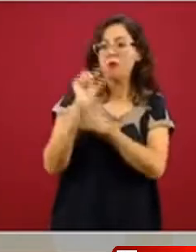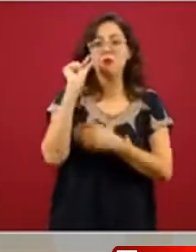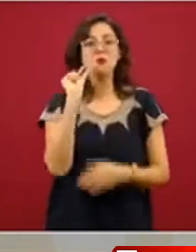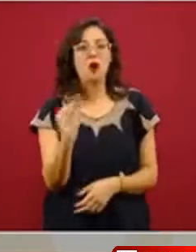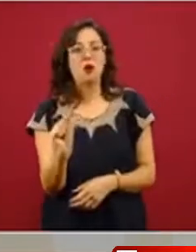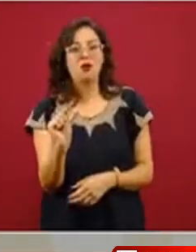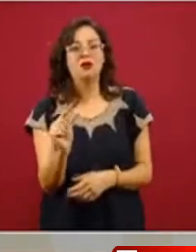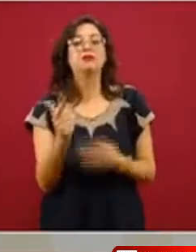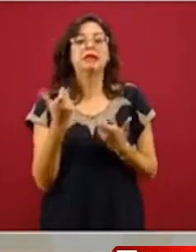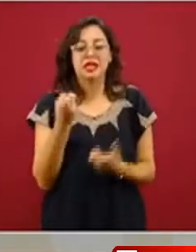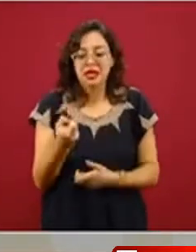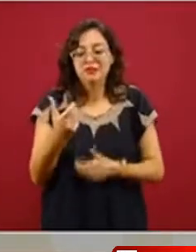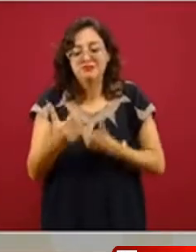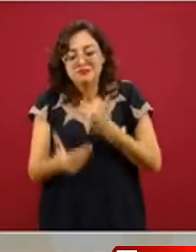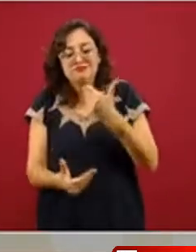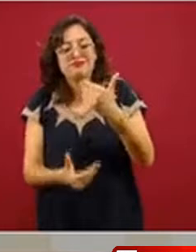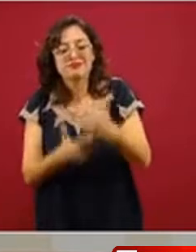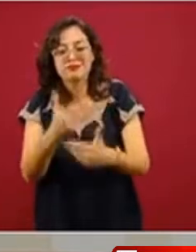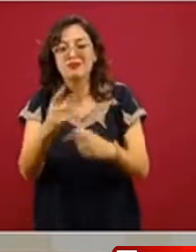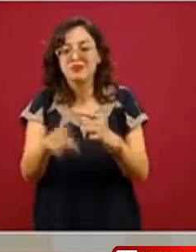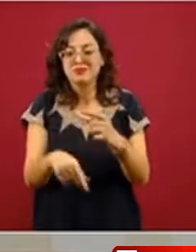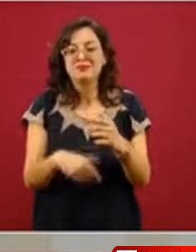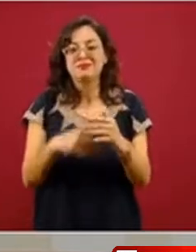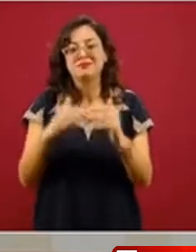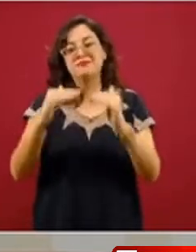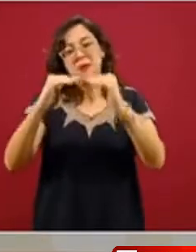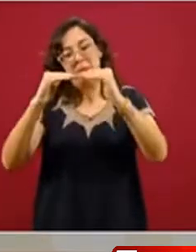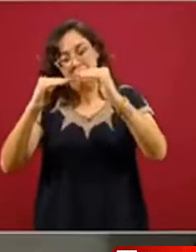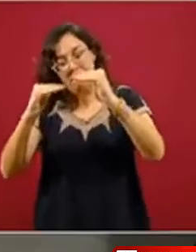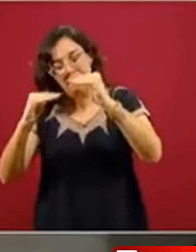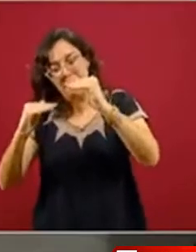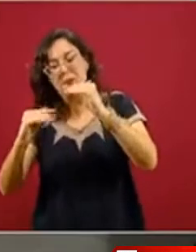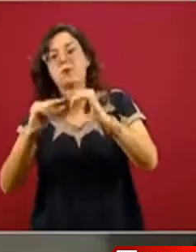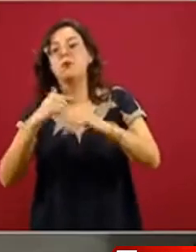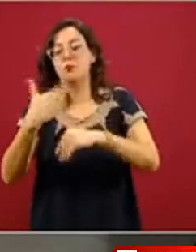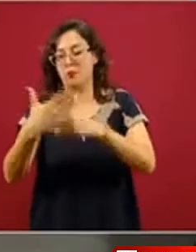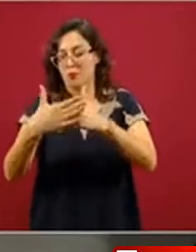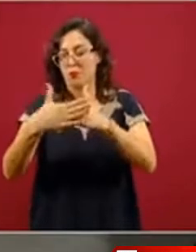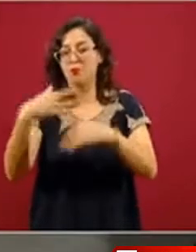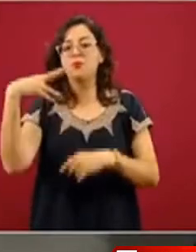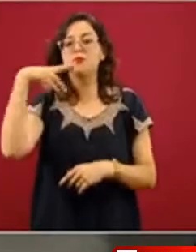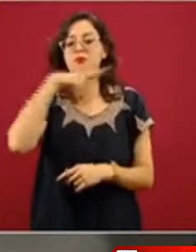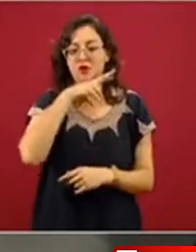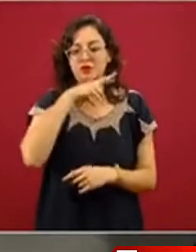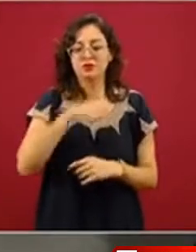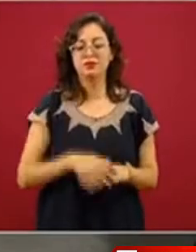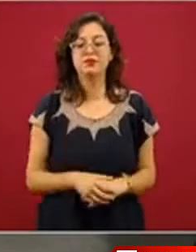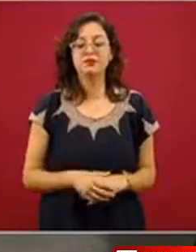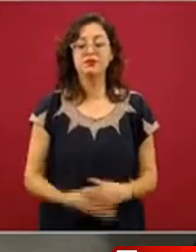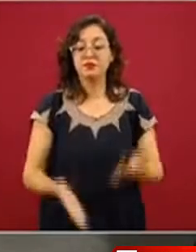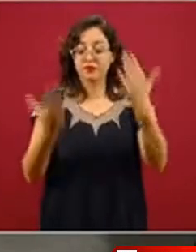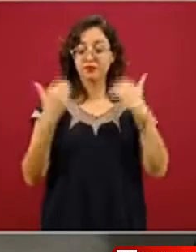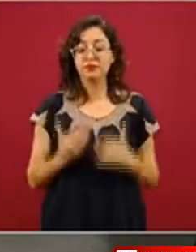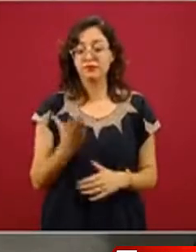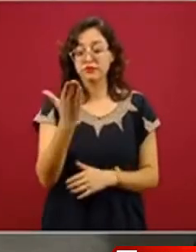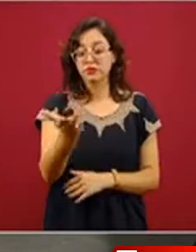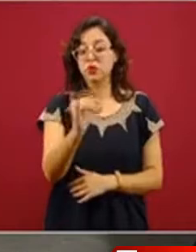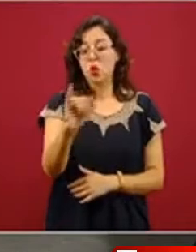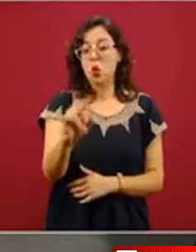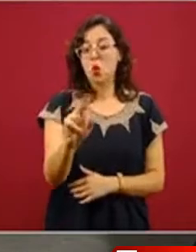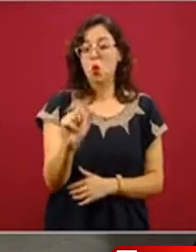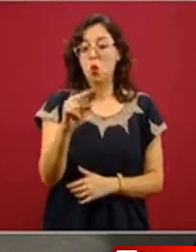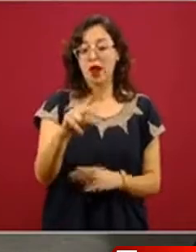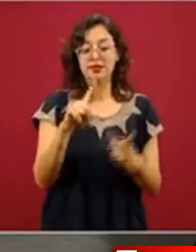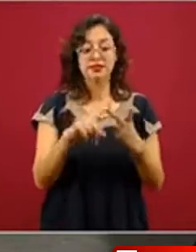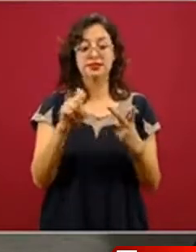de que estamos justamente próximos a empezar un descenso. Habíamos dicho Juan Hernández, Saturnino Reyes.